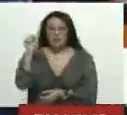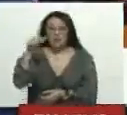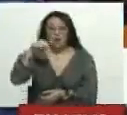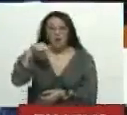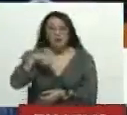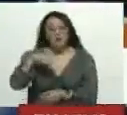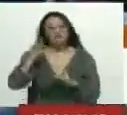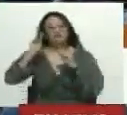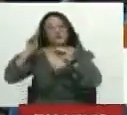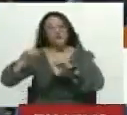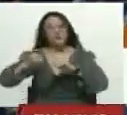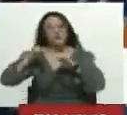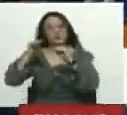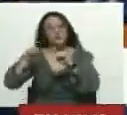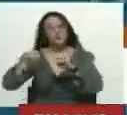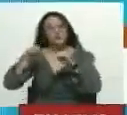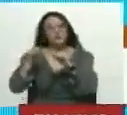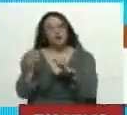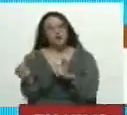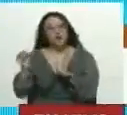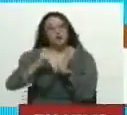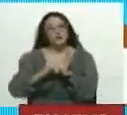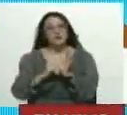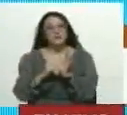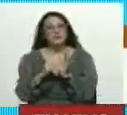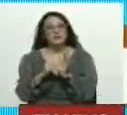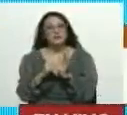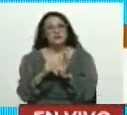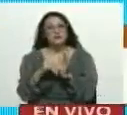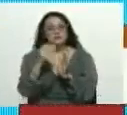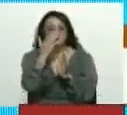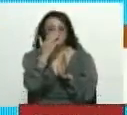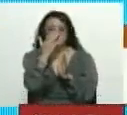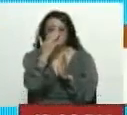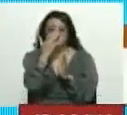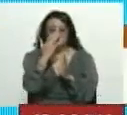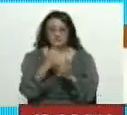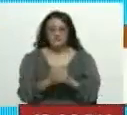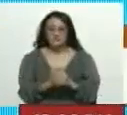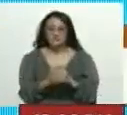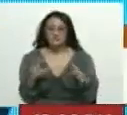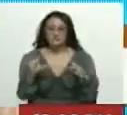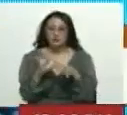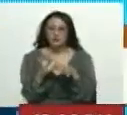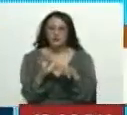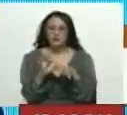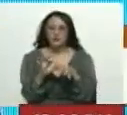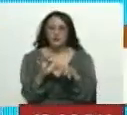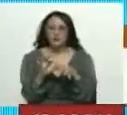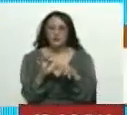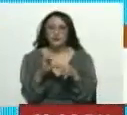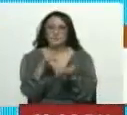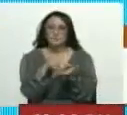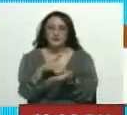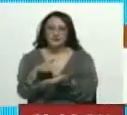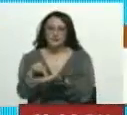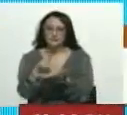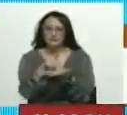hace un llamado a retomar a reactivar a avivar la llamarada de esa participación